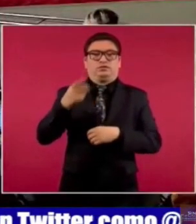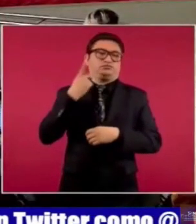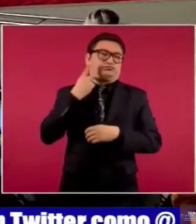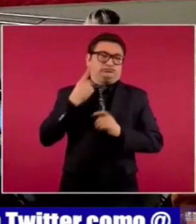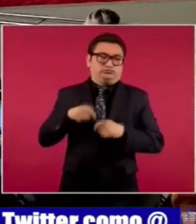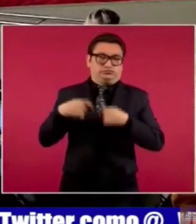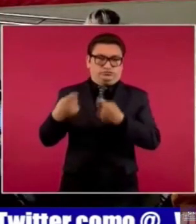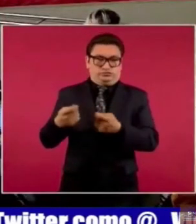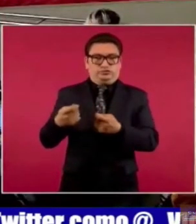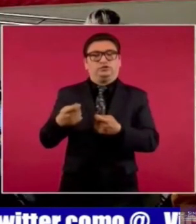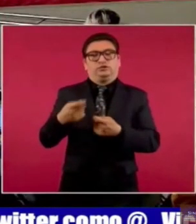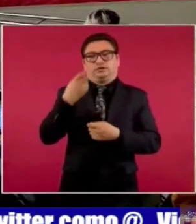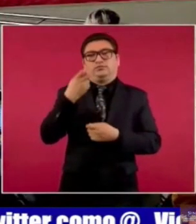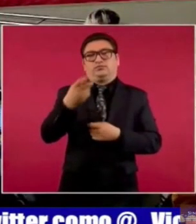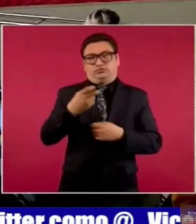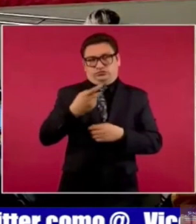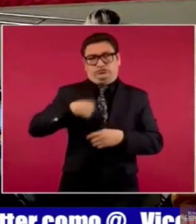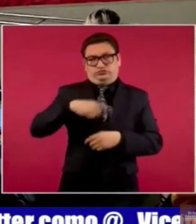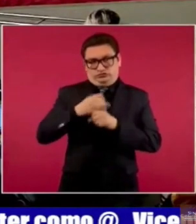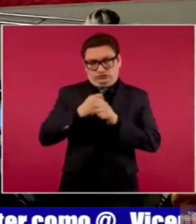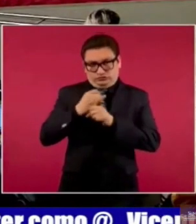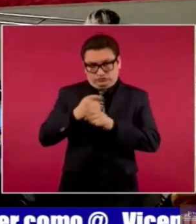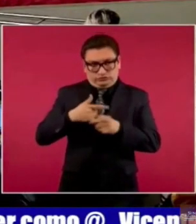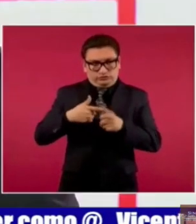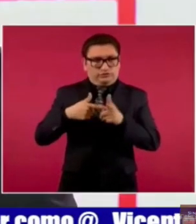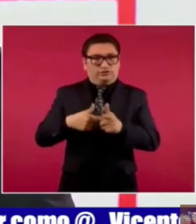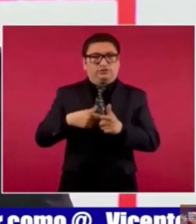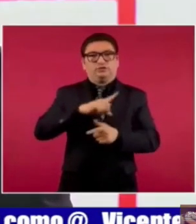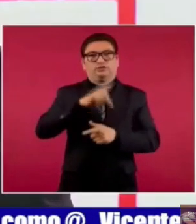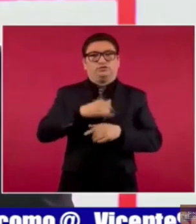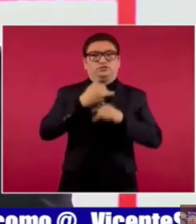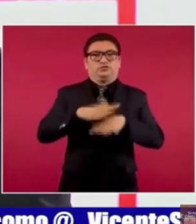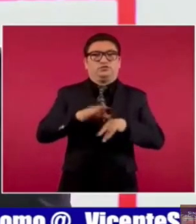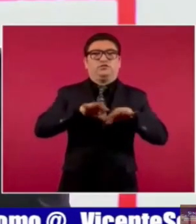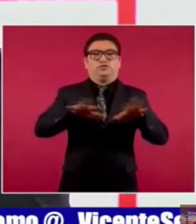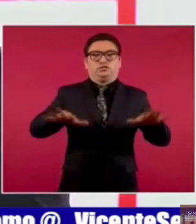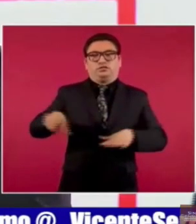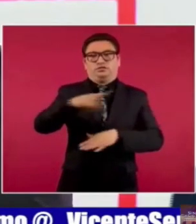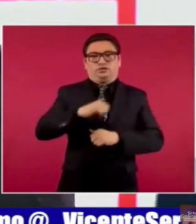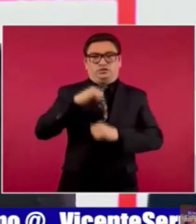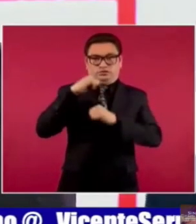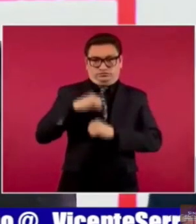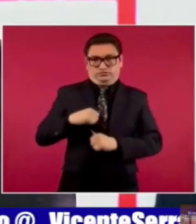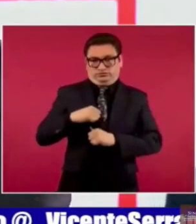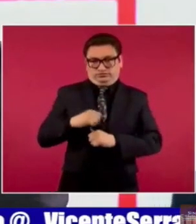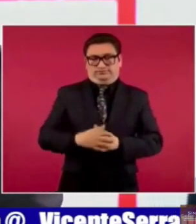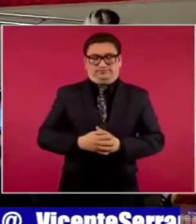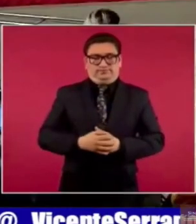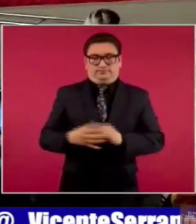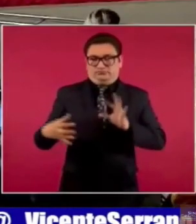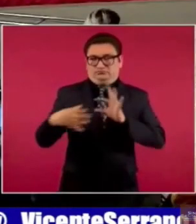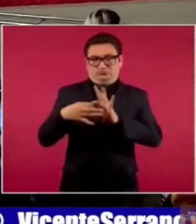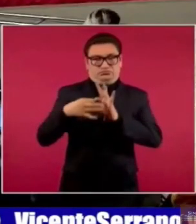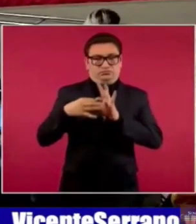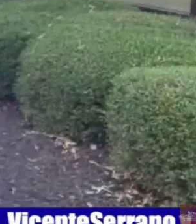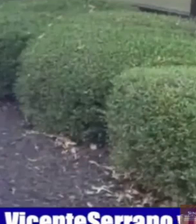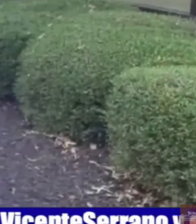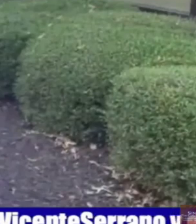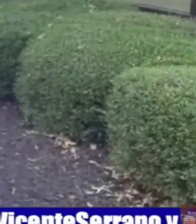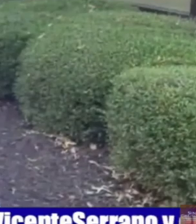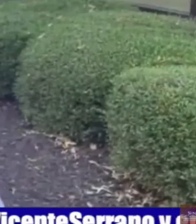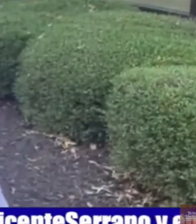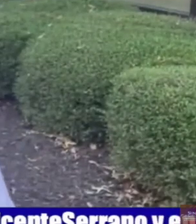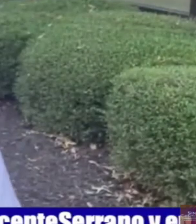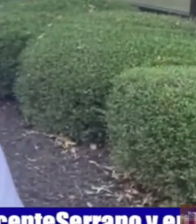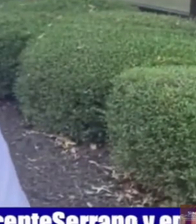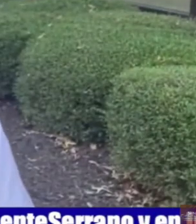Vamos a seguir informando y en coordinación con las autoridades correspondientes. Las declaraciones sobre